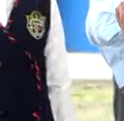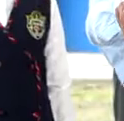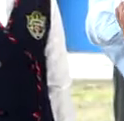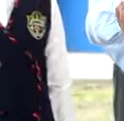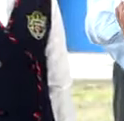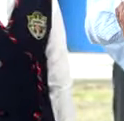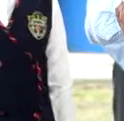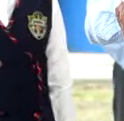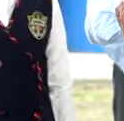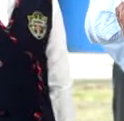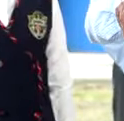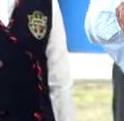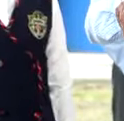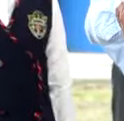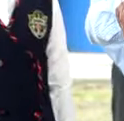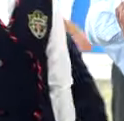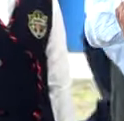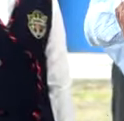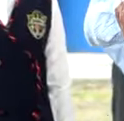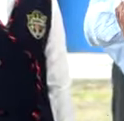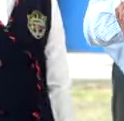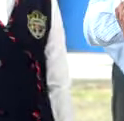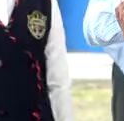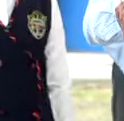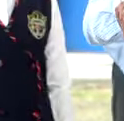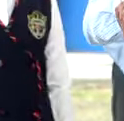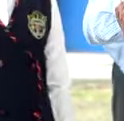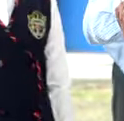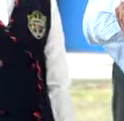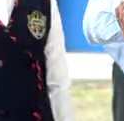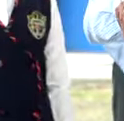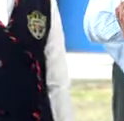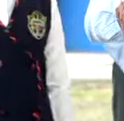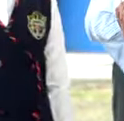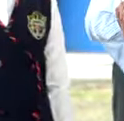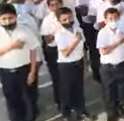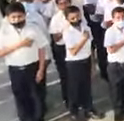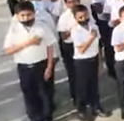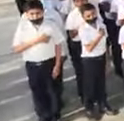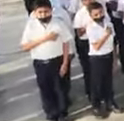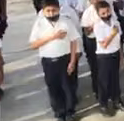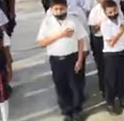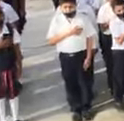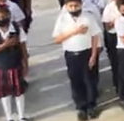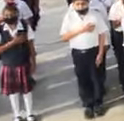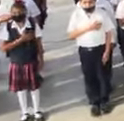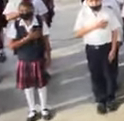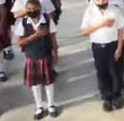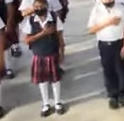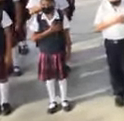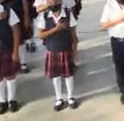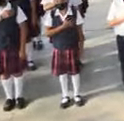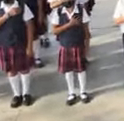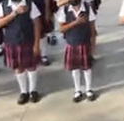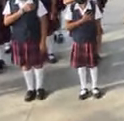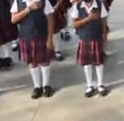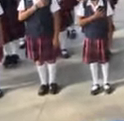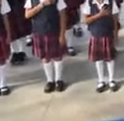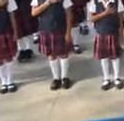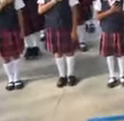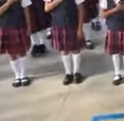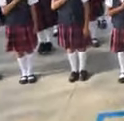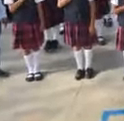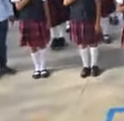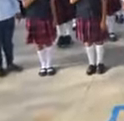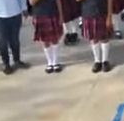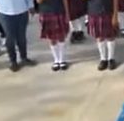cuenta que es una persona de palabra, que la semana próxima pasada que nos visitó y nos